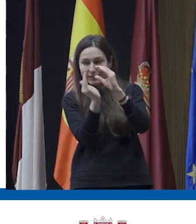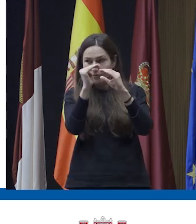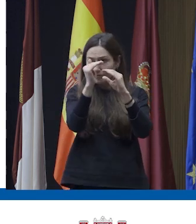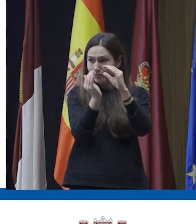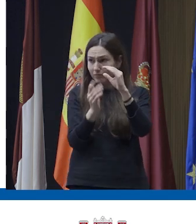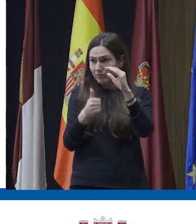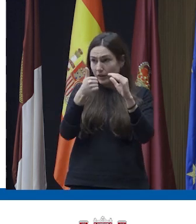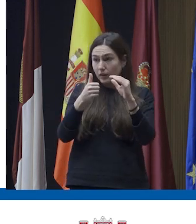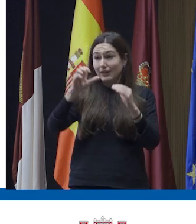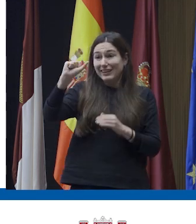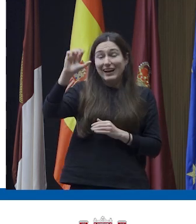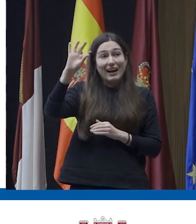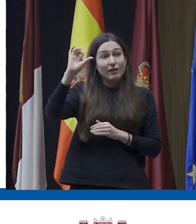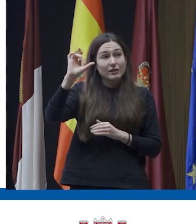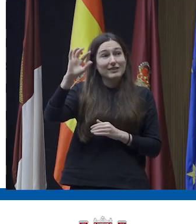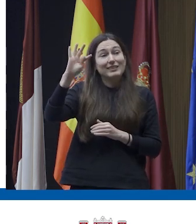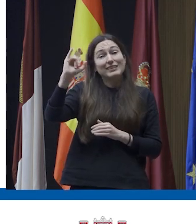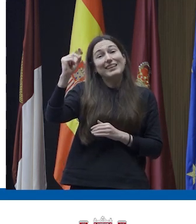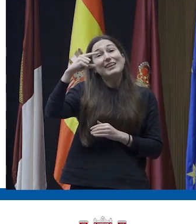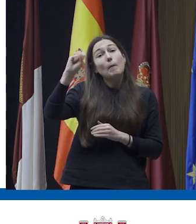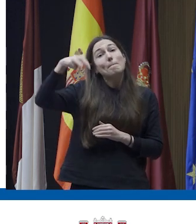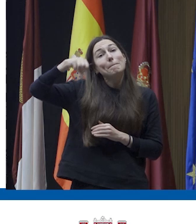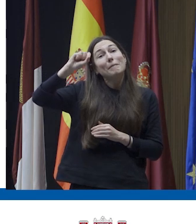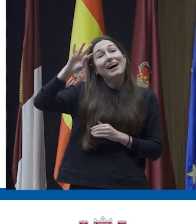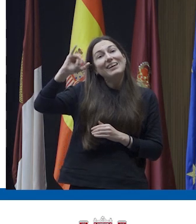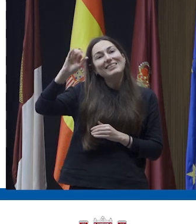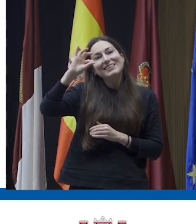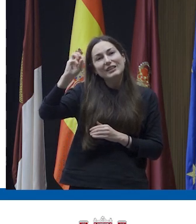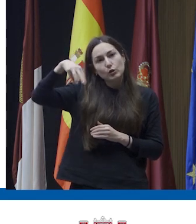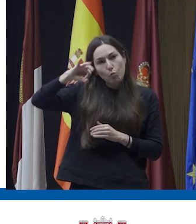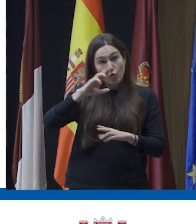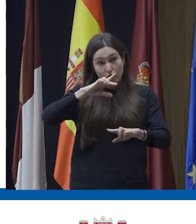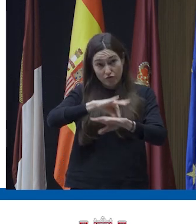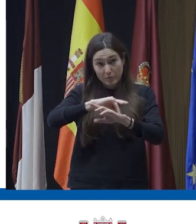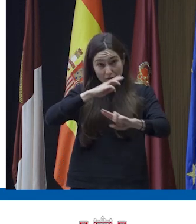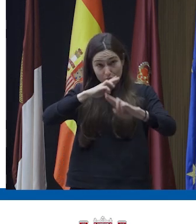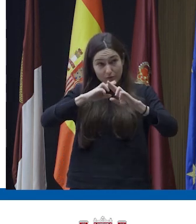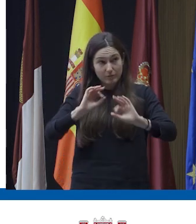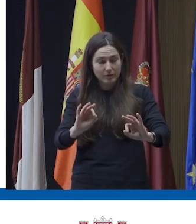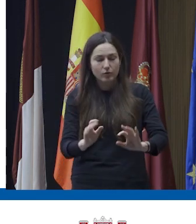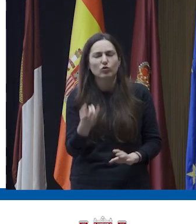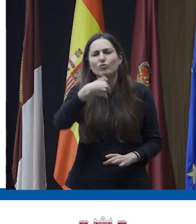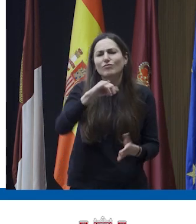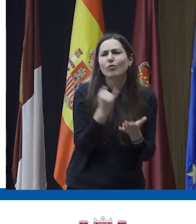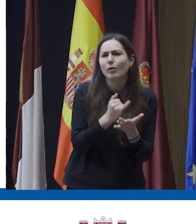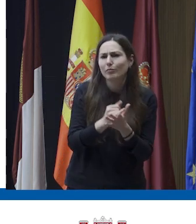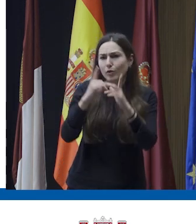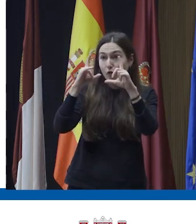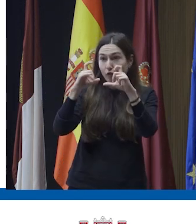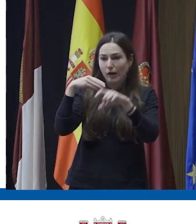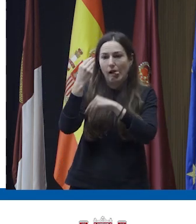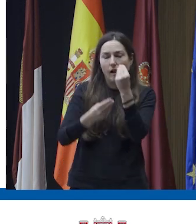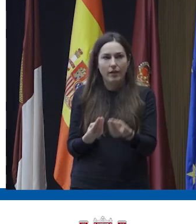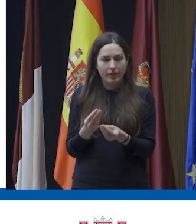es lo que se conoce como astigmatismo, ¿vale? Entonces nosotros tenemos una prueba que nos hace una foto de esa superficie de la córnea,